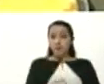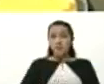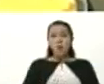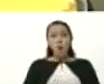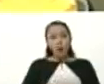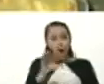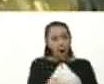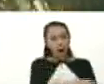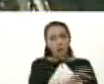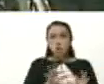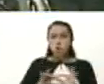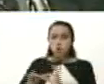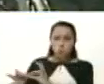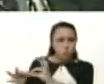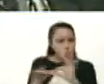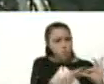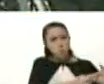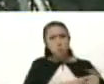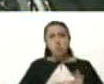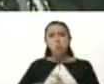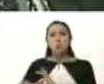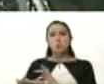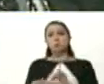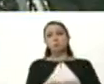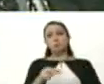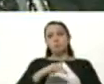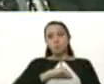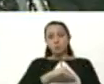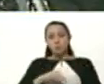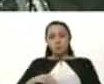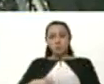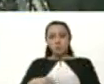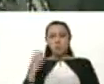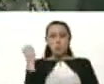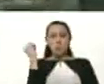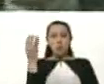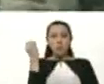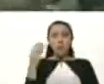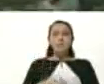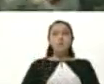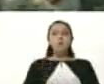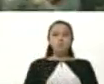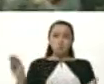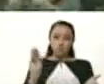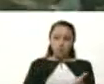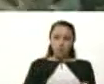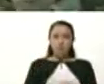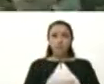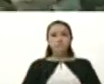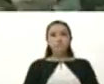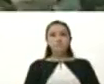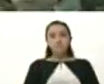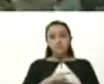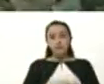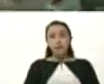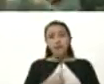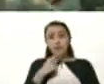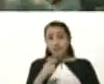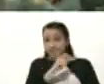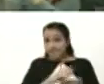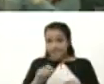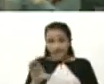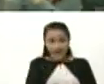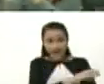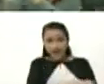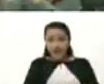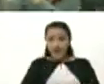canción que nos une, y nosotros, por supuesto, en este Parlamento lo reivindicamos. Y como lo dicen ellos en una de sus canciones,